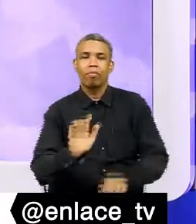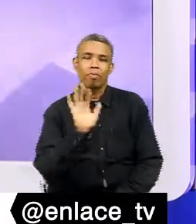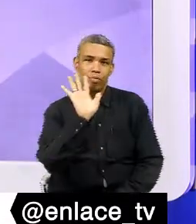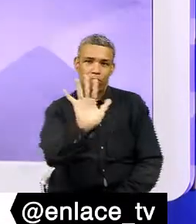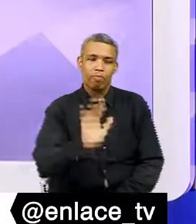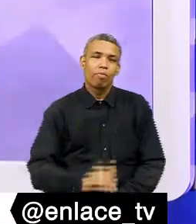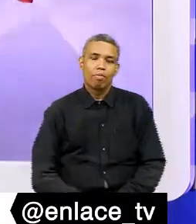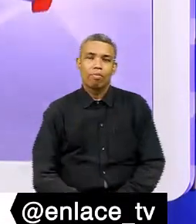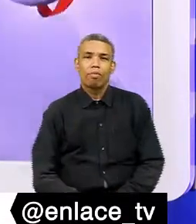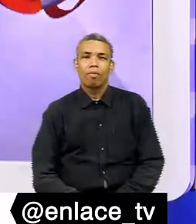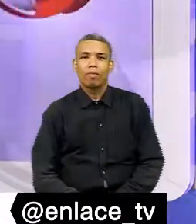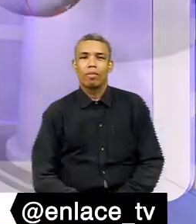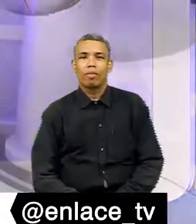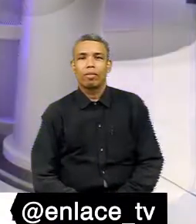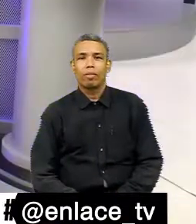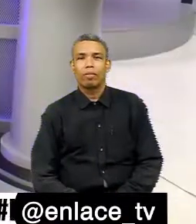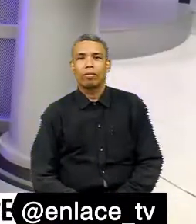Ya regresamos.